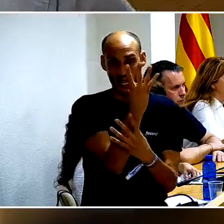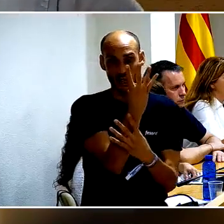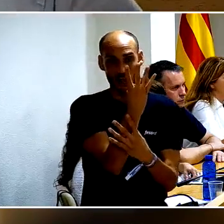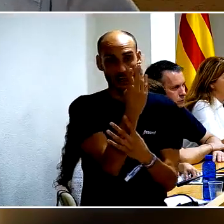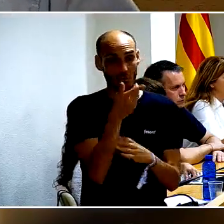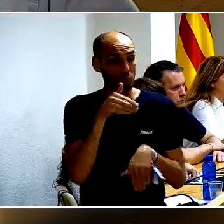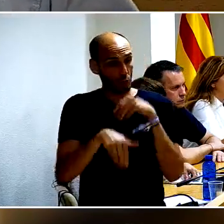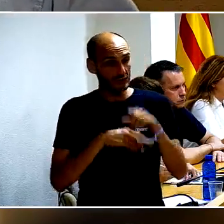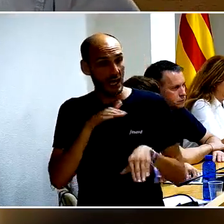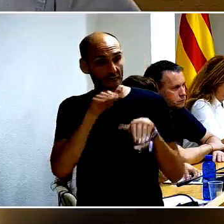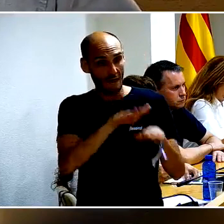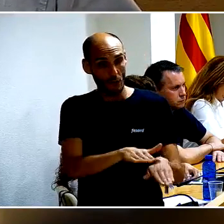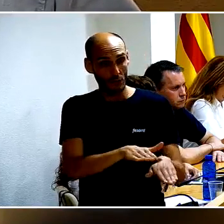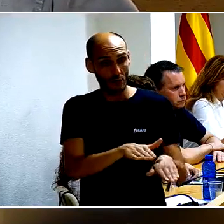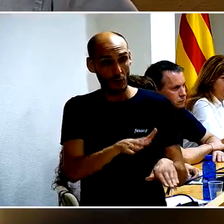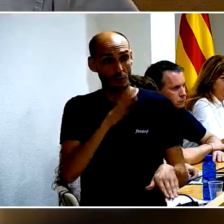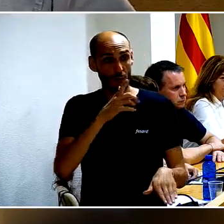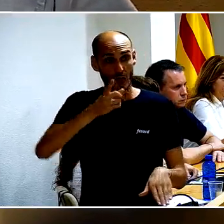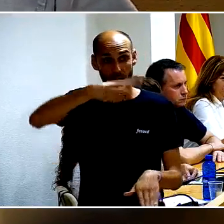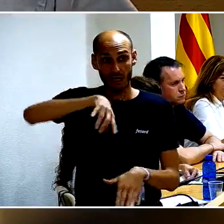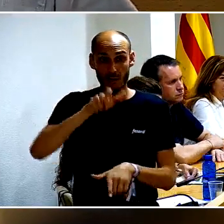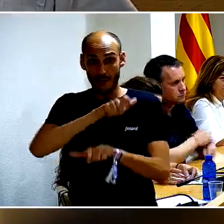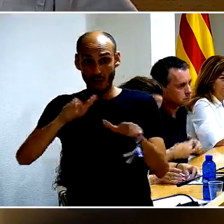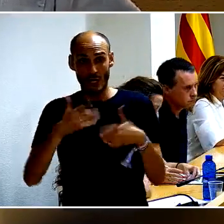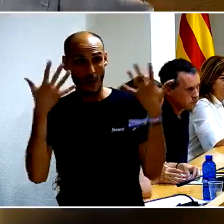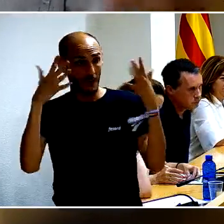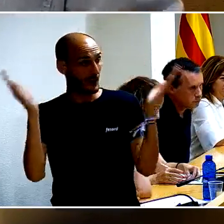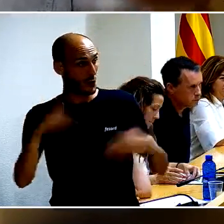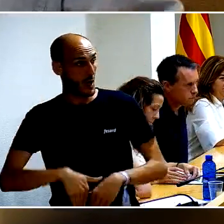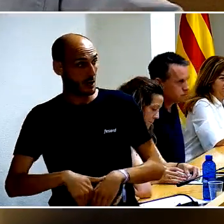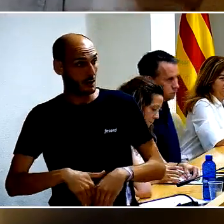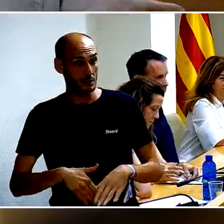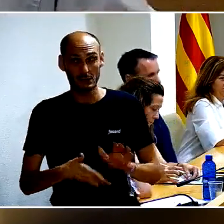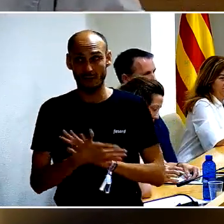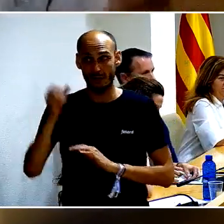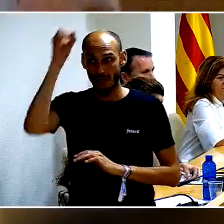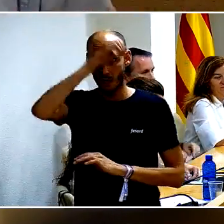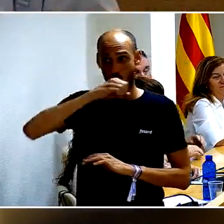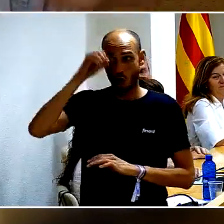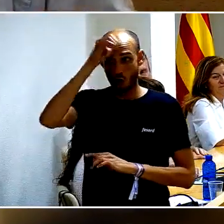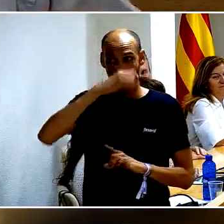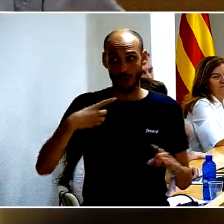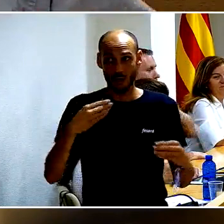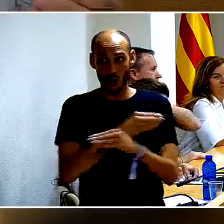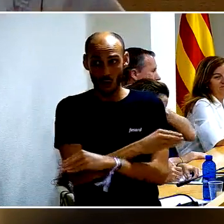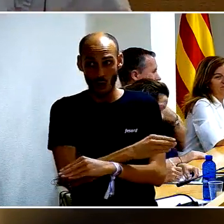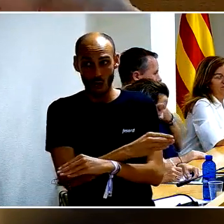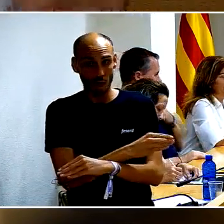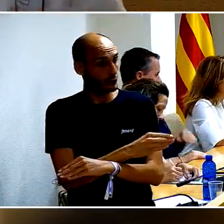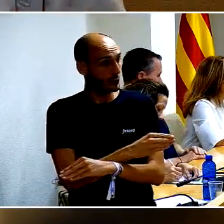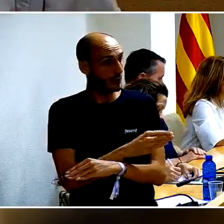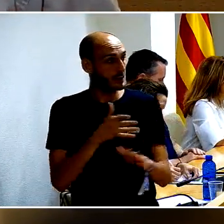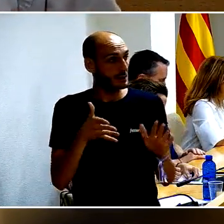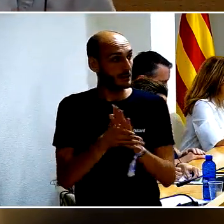¿Porque no tenía aquí gente que le aplaudiera? ¿O por qué era? ¿Porque ha cambiado de opinión? Estábamos aplicando en Paiporta la misma ley de memoria histórica que